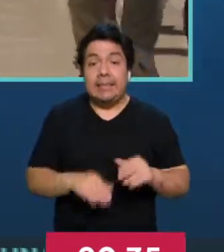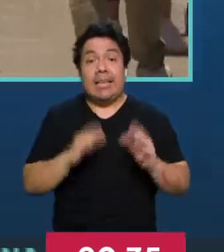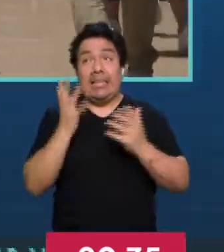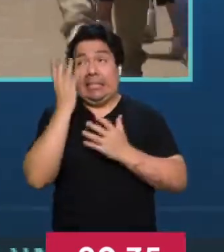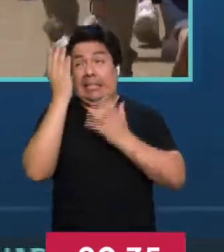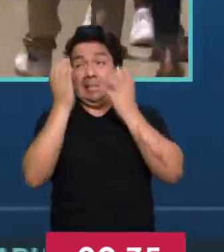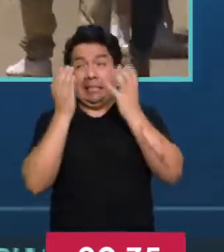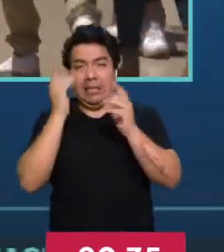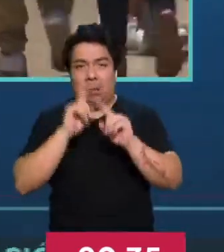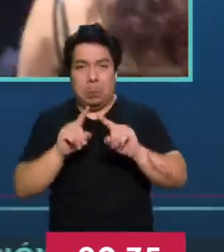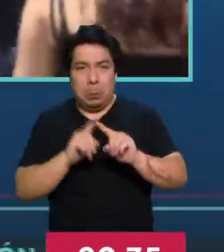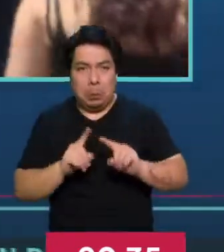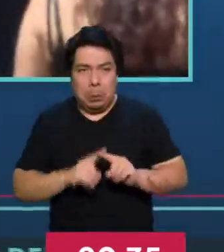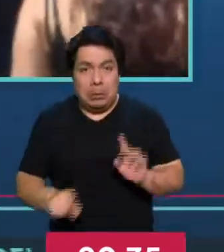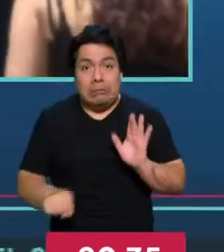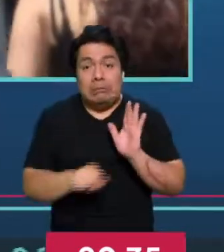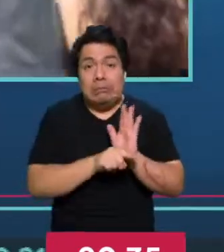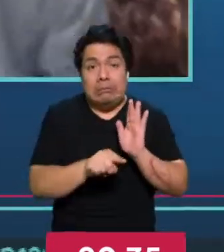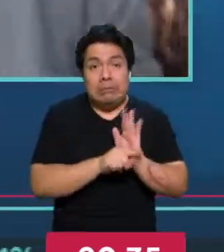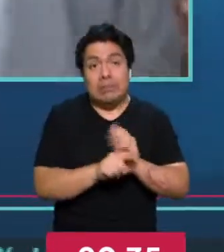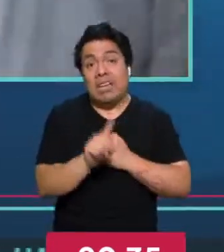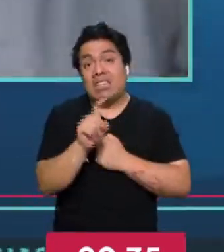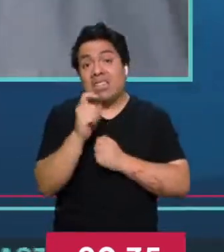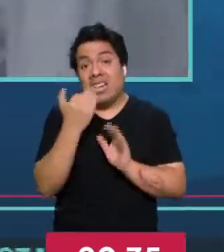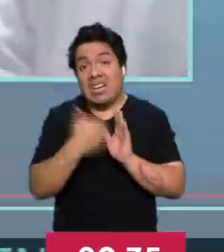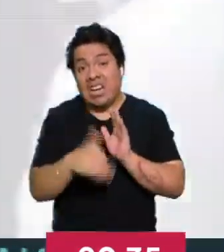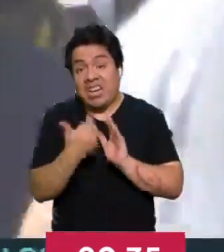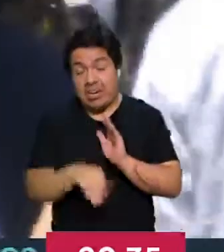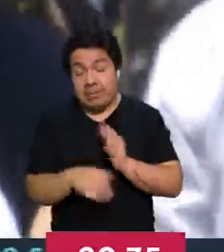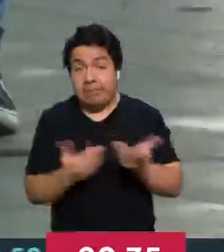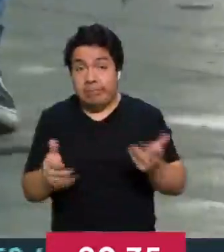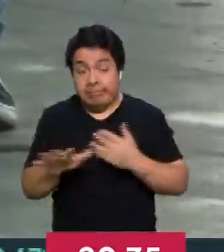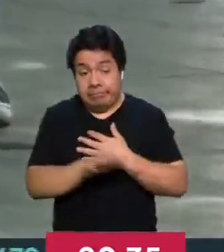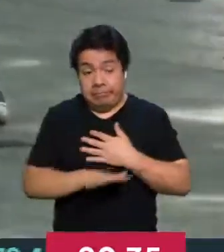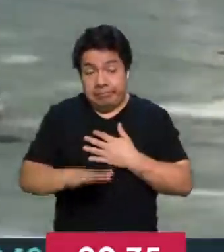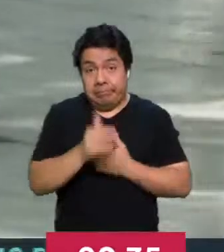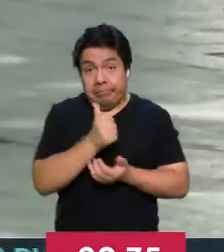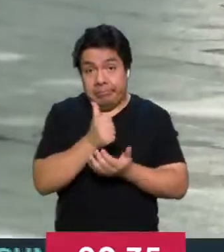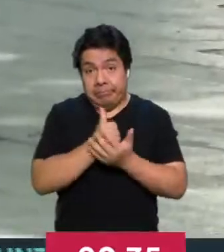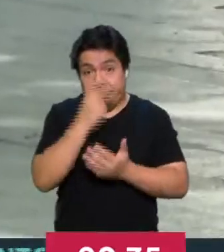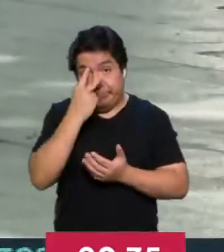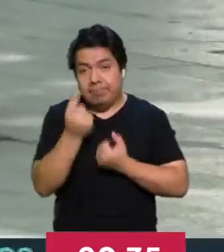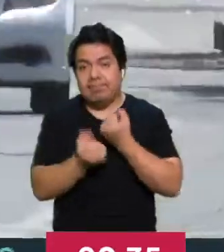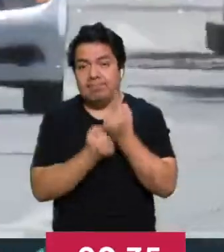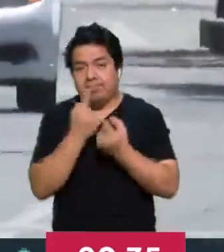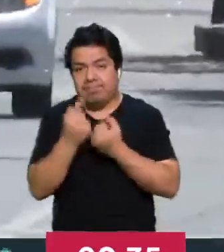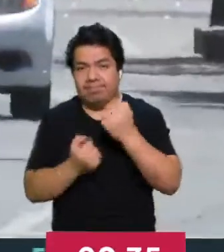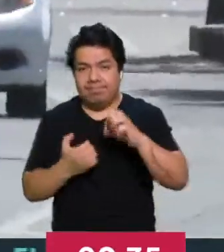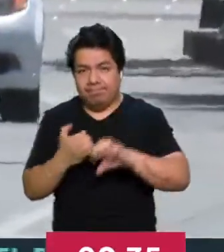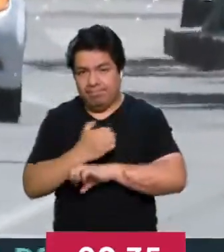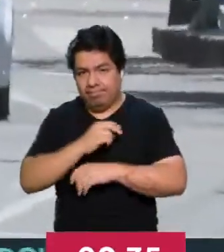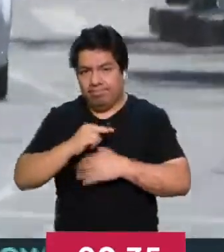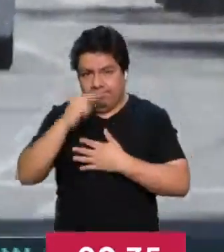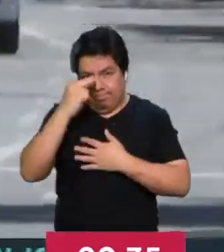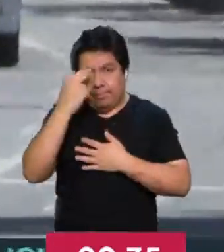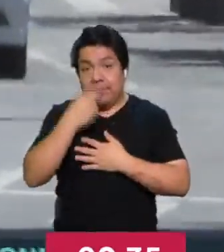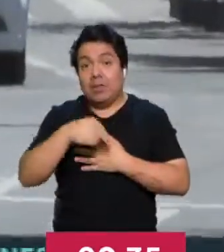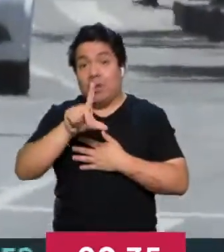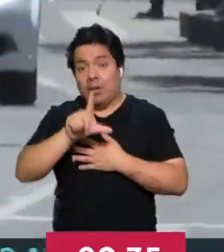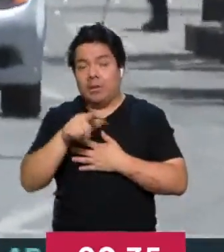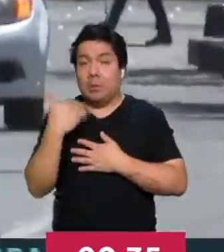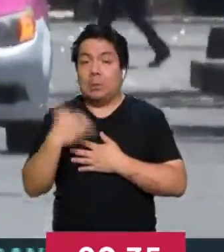sino también otras adversidades como la falta de agua, inclusive sobre todo en el Valle de México y algunos estados del norte, como ya comentábamos, Nuevo León fuera del